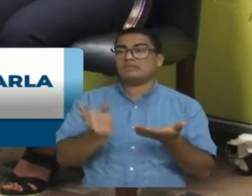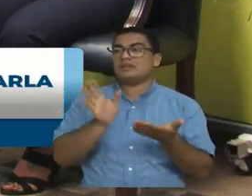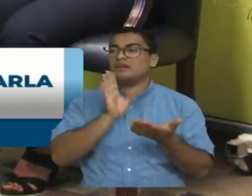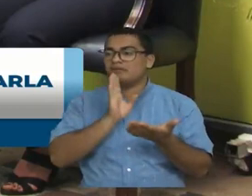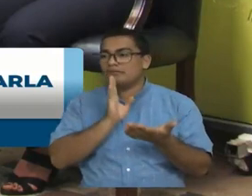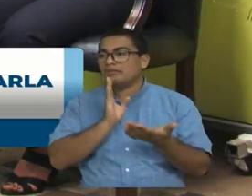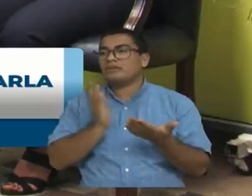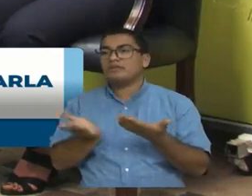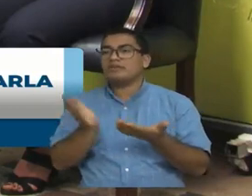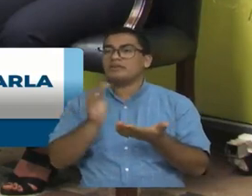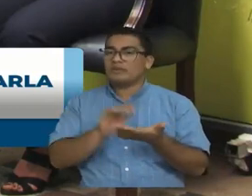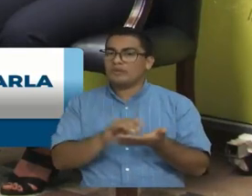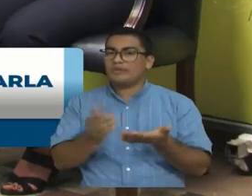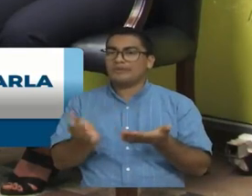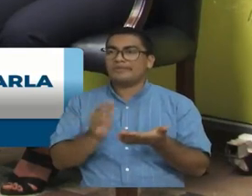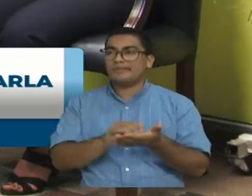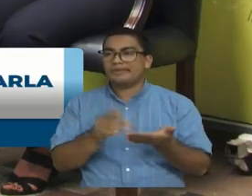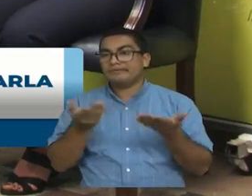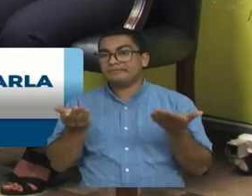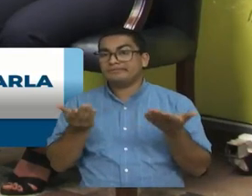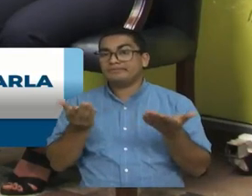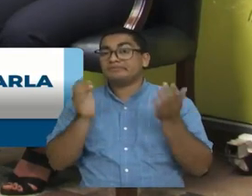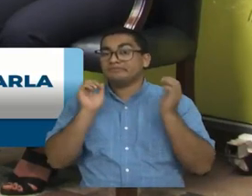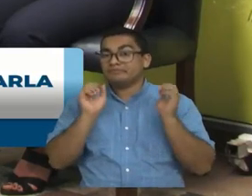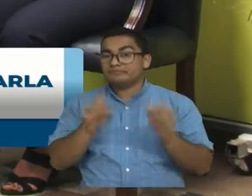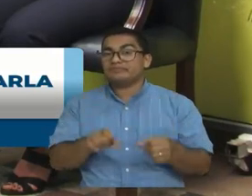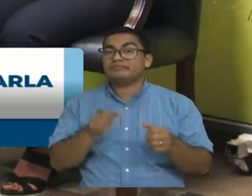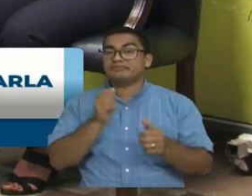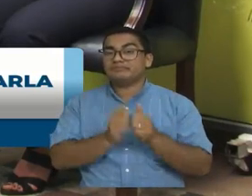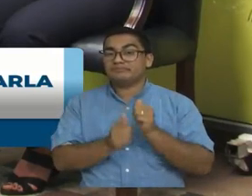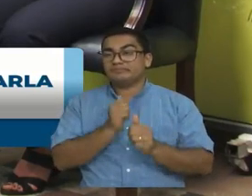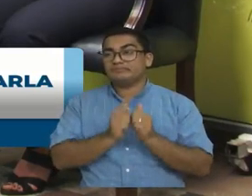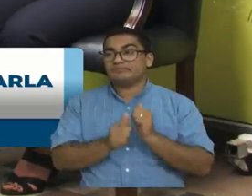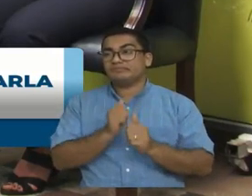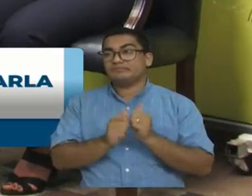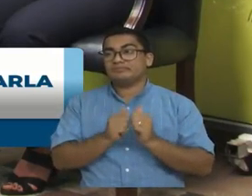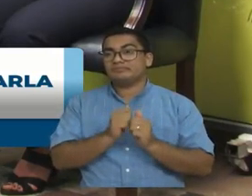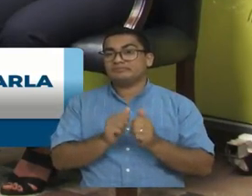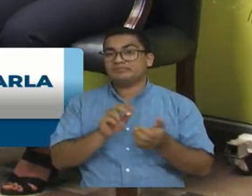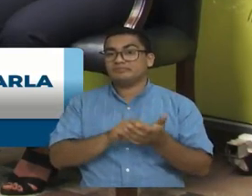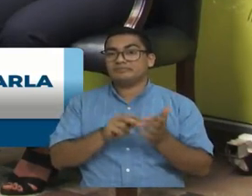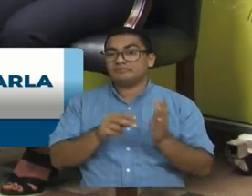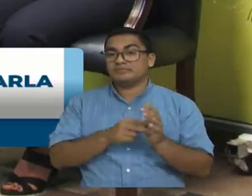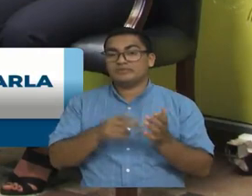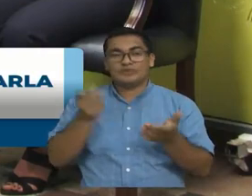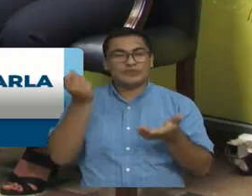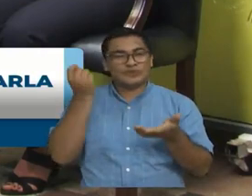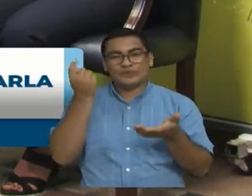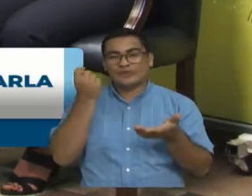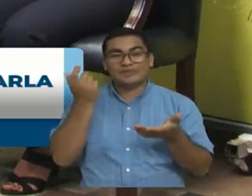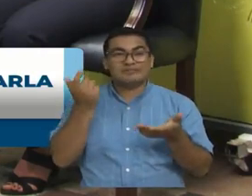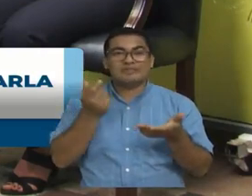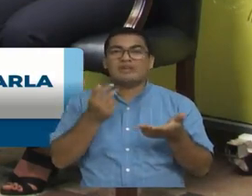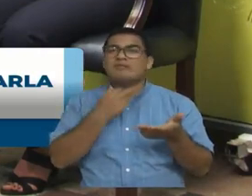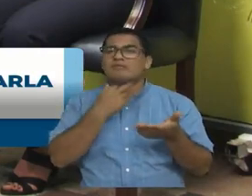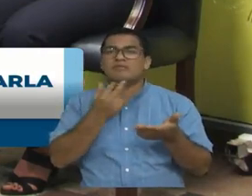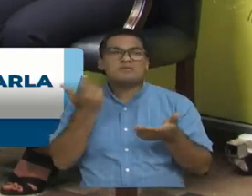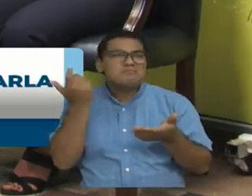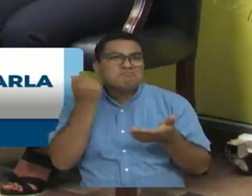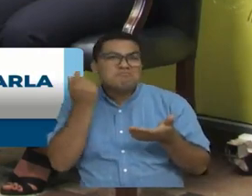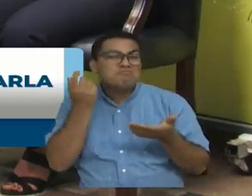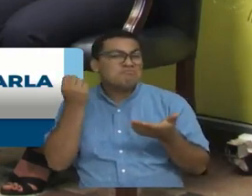repeticiones, adiciones, se pueden producir por una falta de dominio de la discriminación auditiva. Entonces se